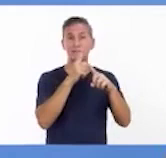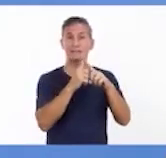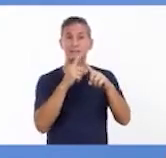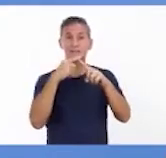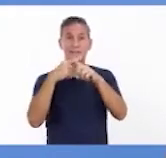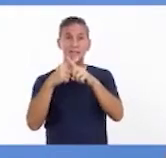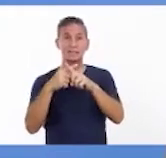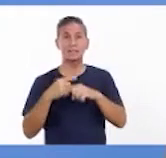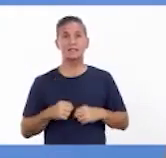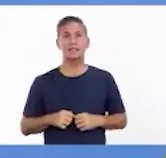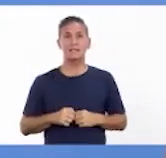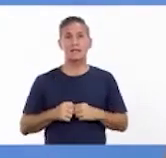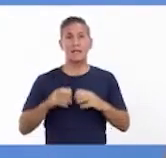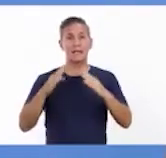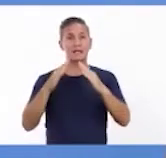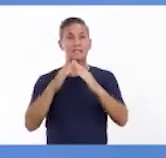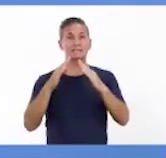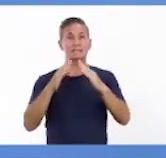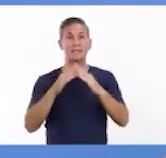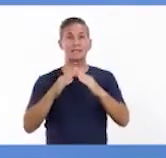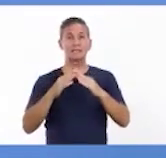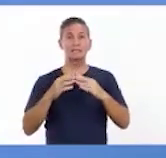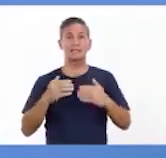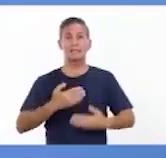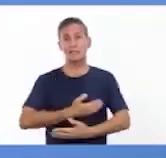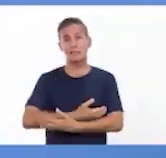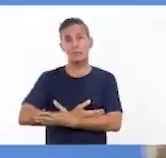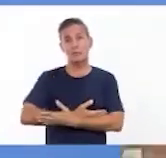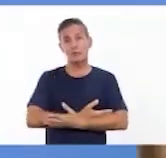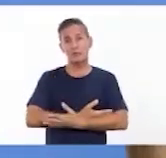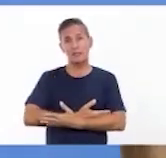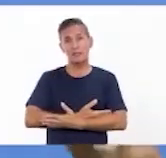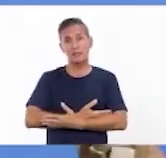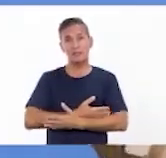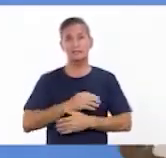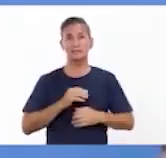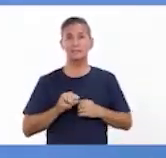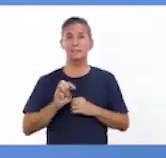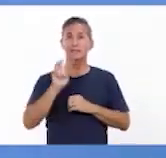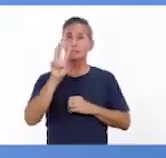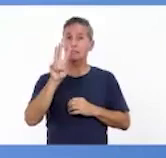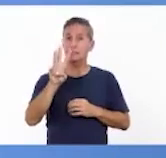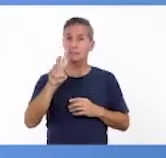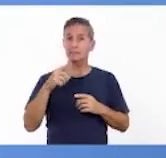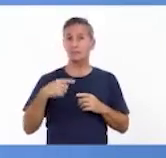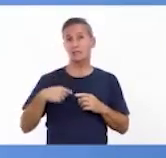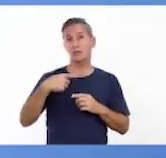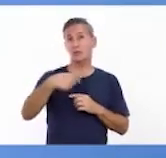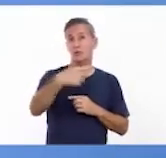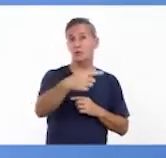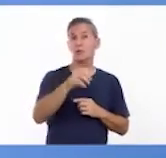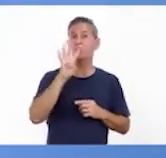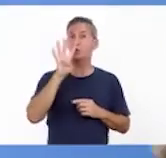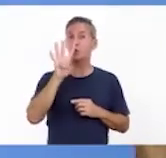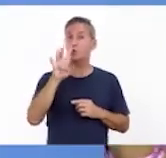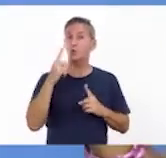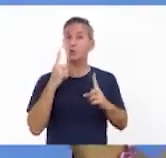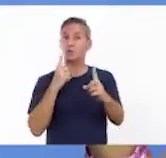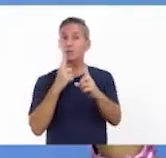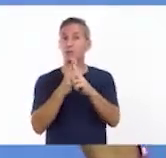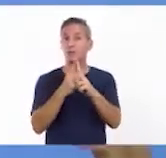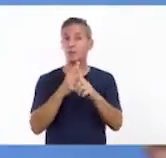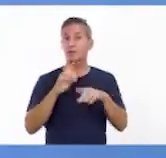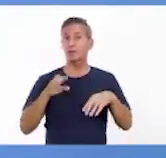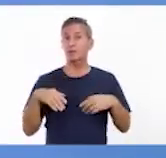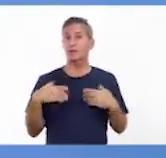Muñecas de Henry Ibsen. Fíjense que aquí estamos hablando de tercero regular y cuarto por encuentro,